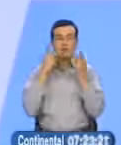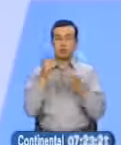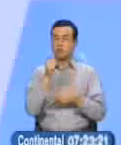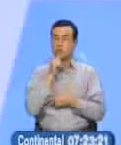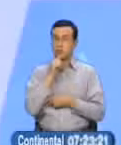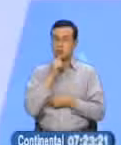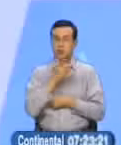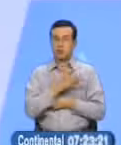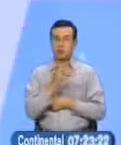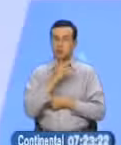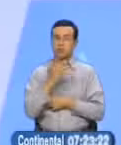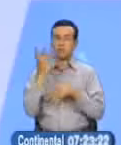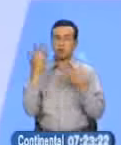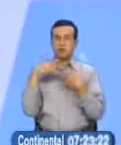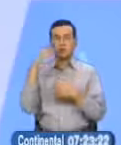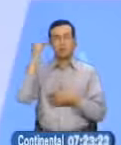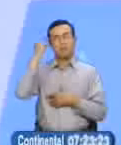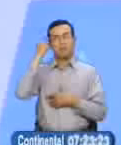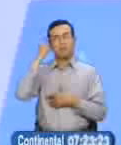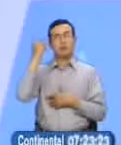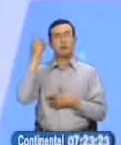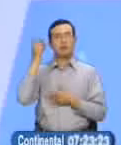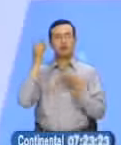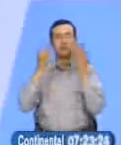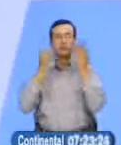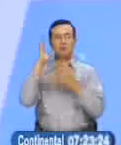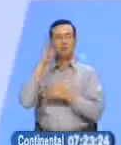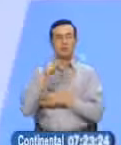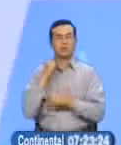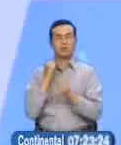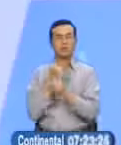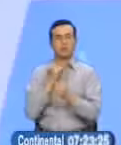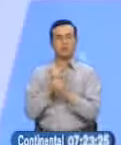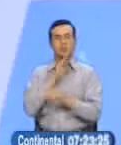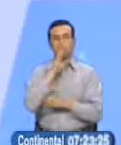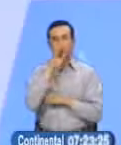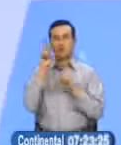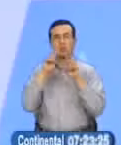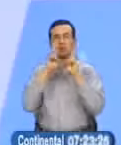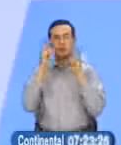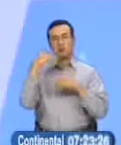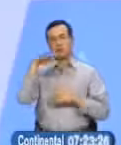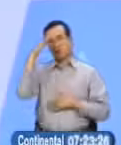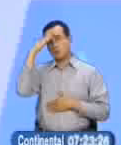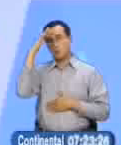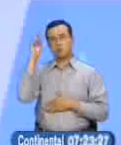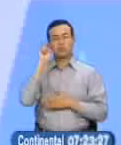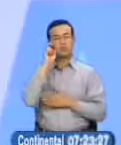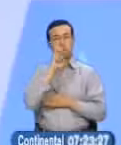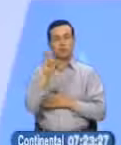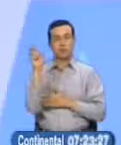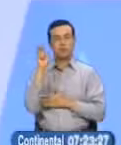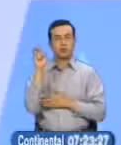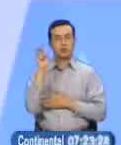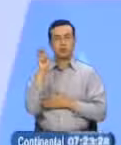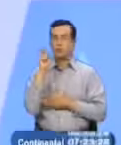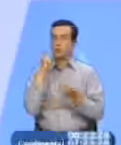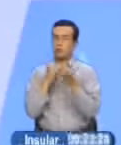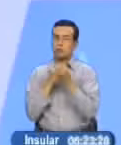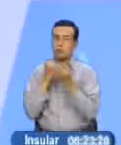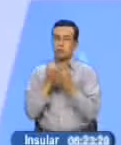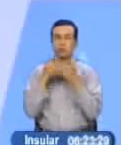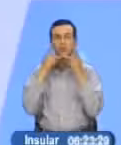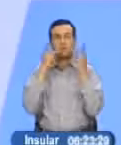público-privada nos ha hecho que seamos creativos. En Cuenca trabajamos siempre. Entendemos que el turismo tiene que darse la mano. El